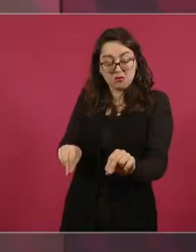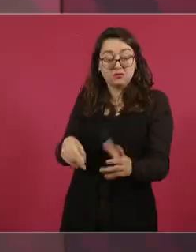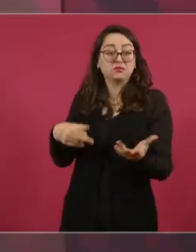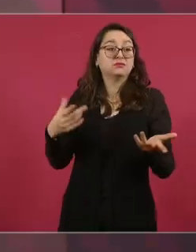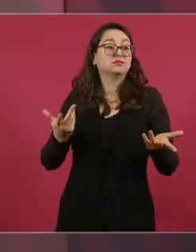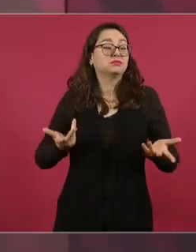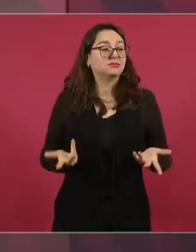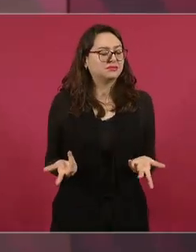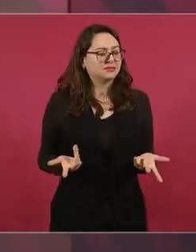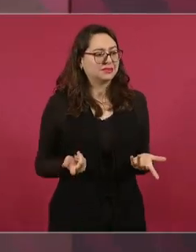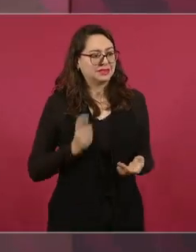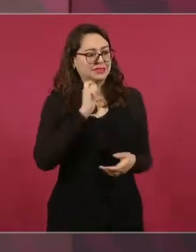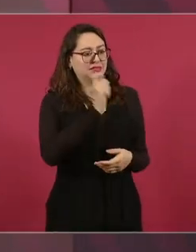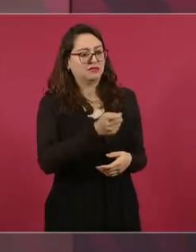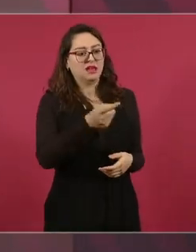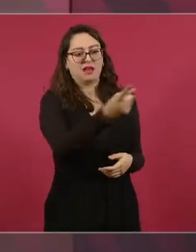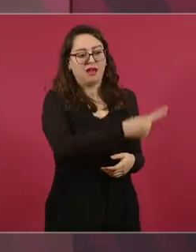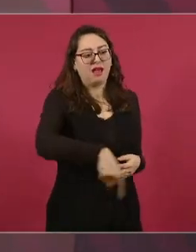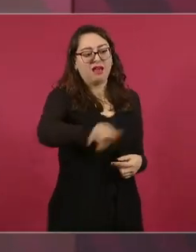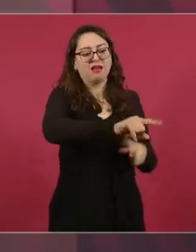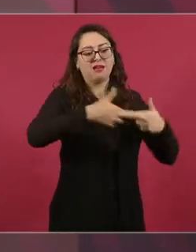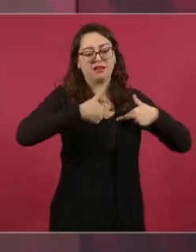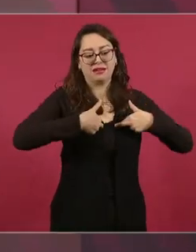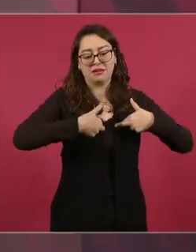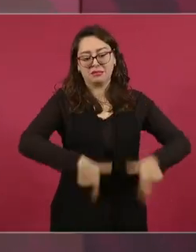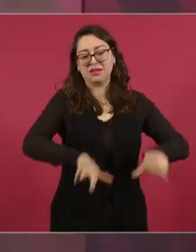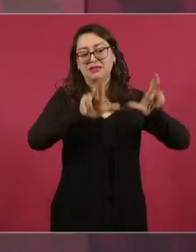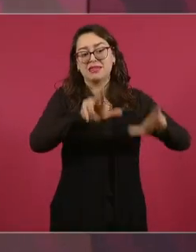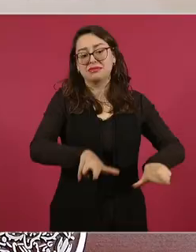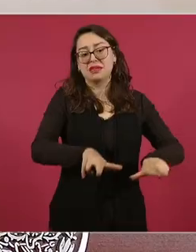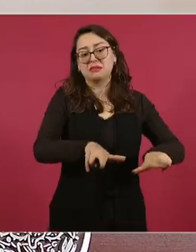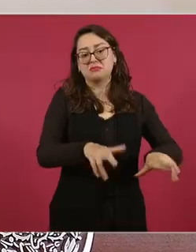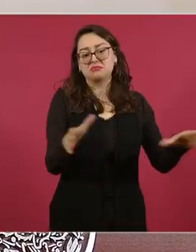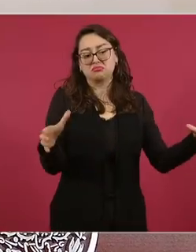minorías, no representantes del pueblo.